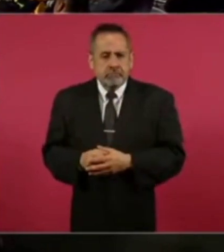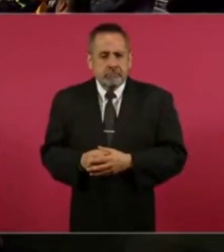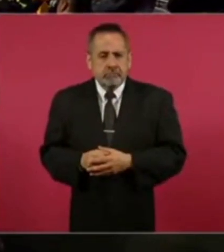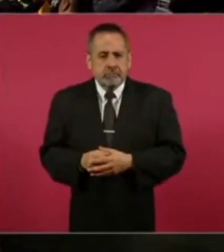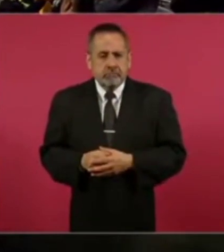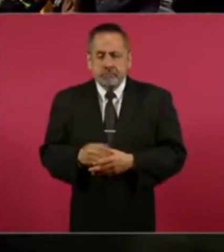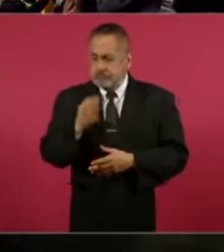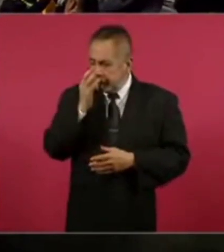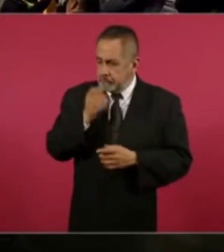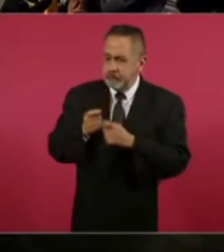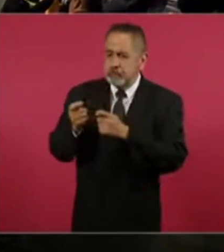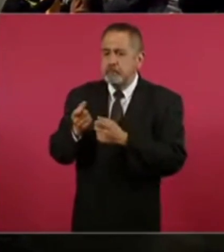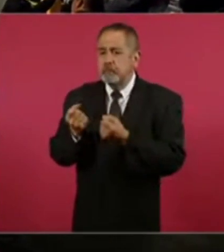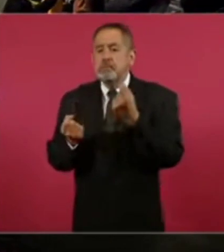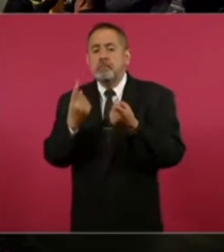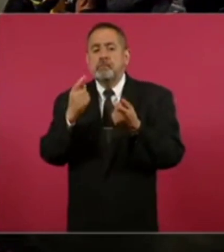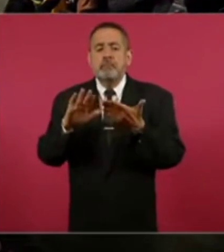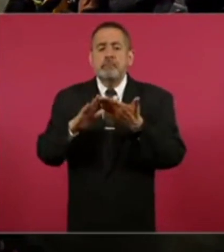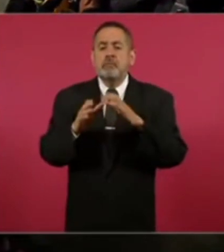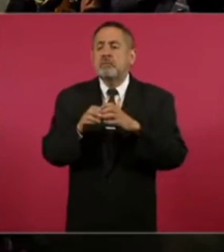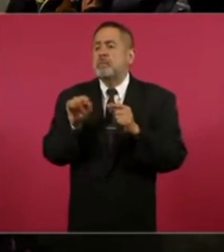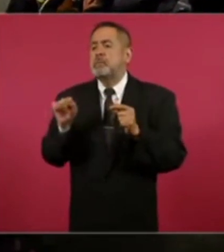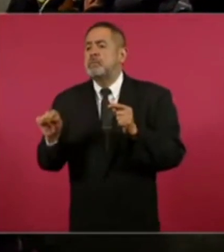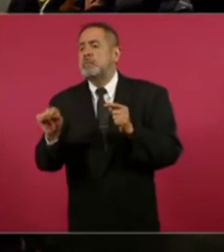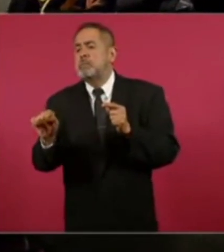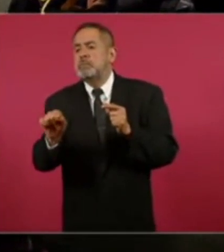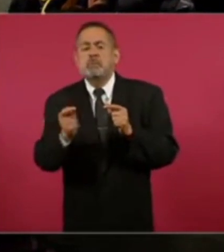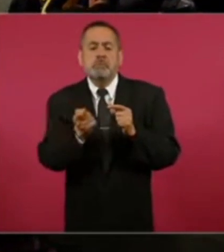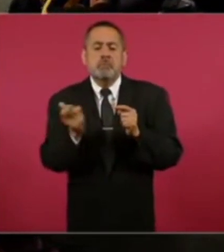para atender en ciertas comunidades.